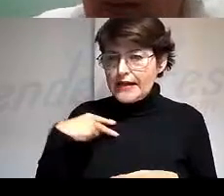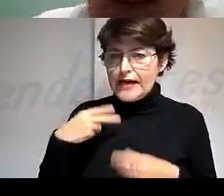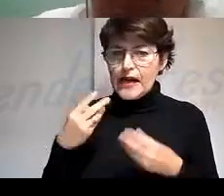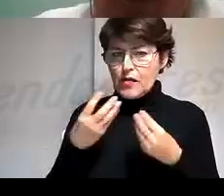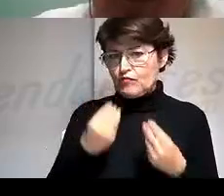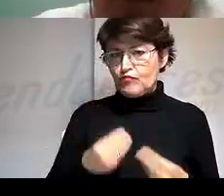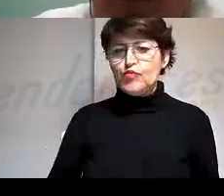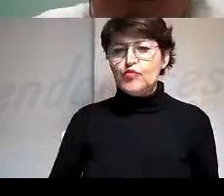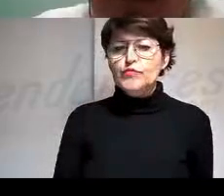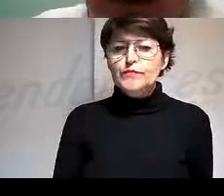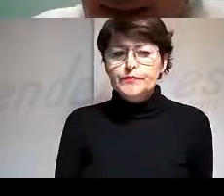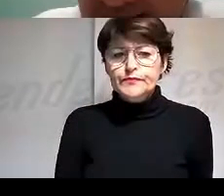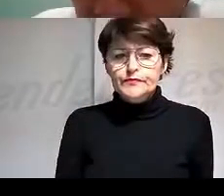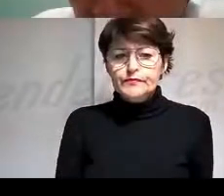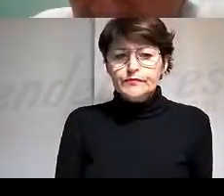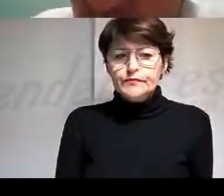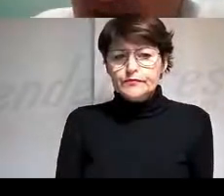antivírico en muchas ocasiones.